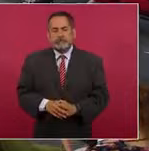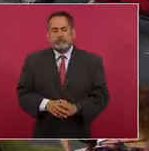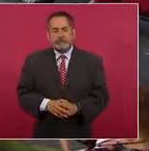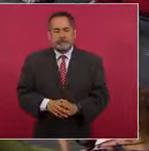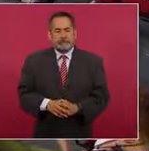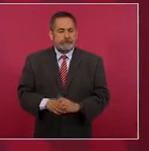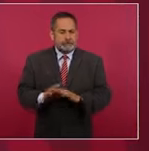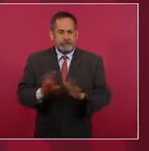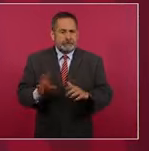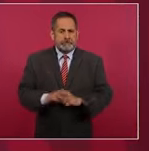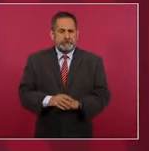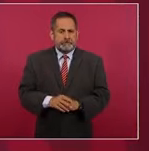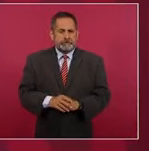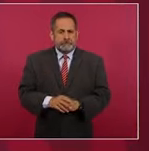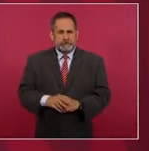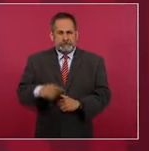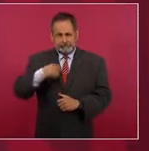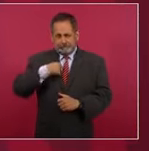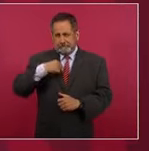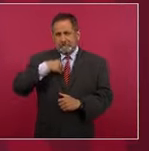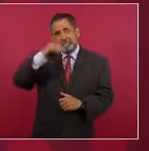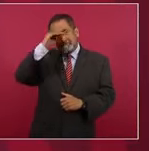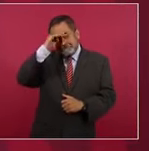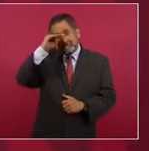estoy yo pensando en